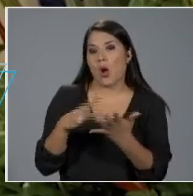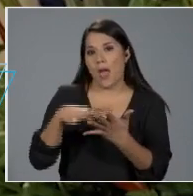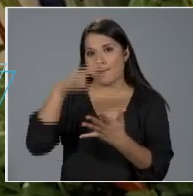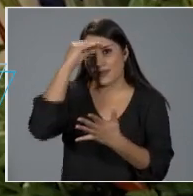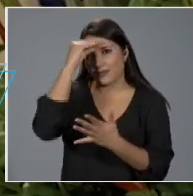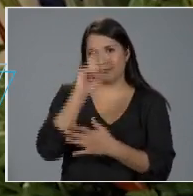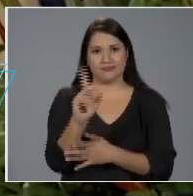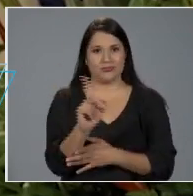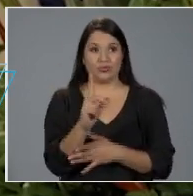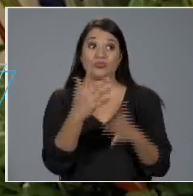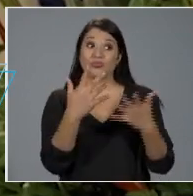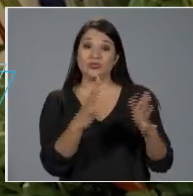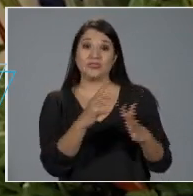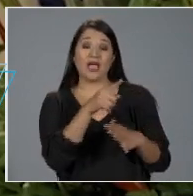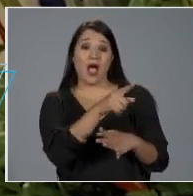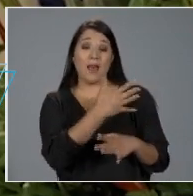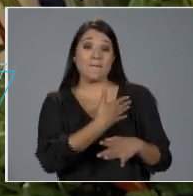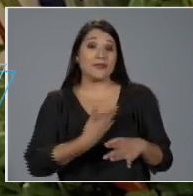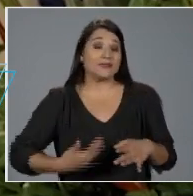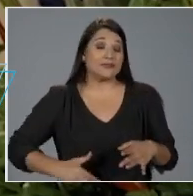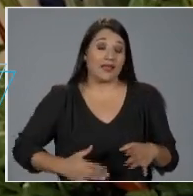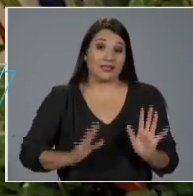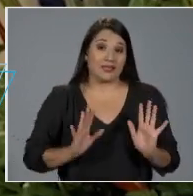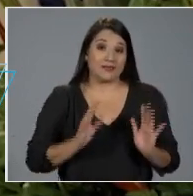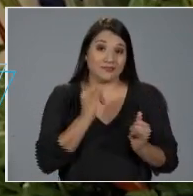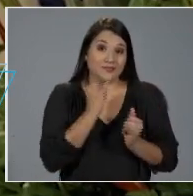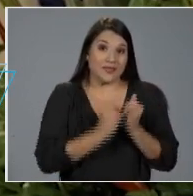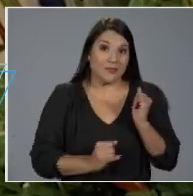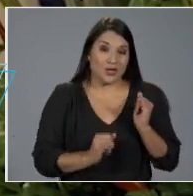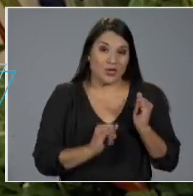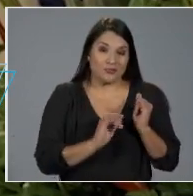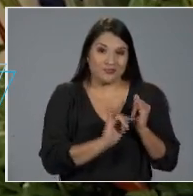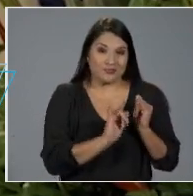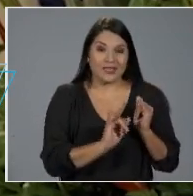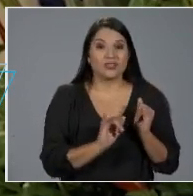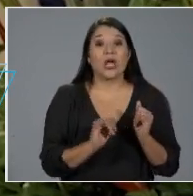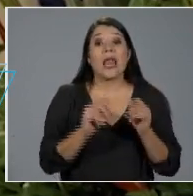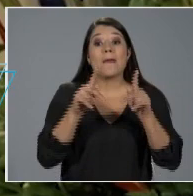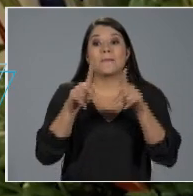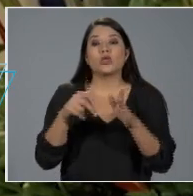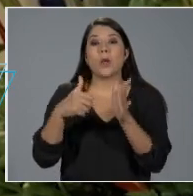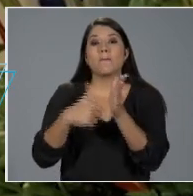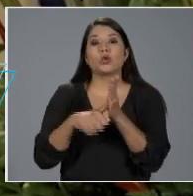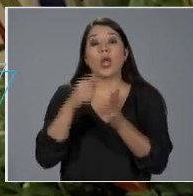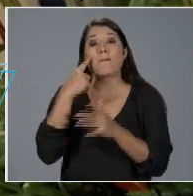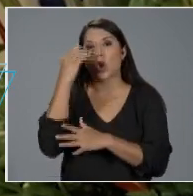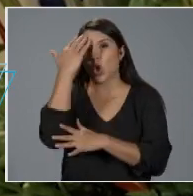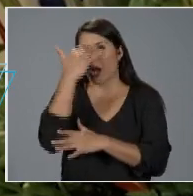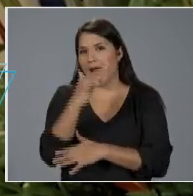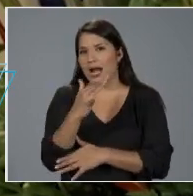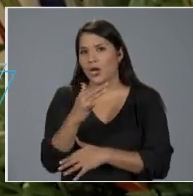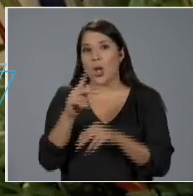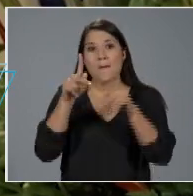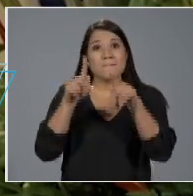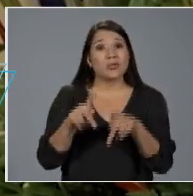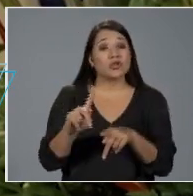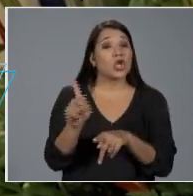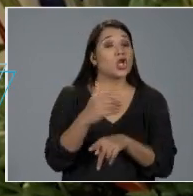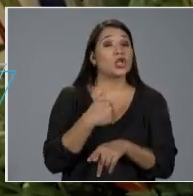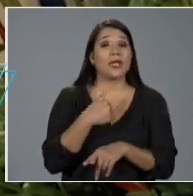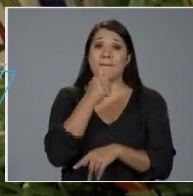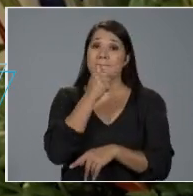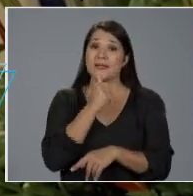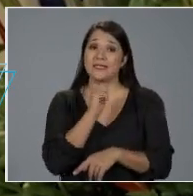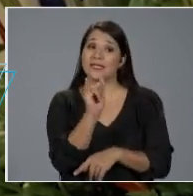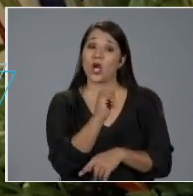agotó el presidente como razonamiento. Los que votaron por Carlos son personas que no le van a tener la paciencia que le tuvieron